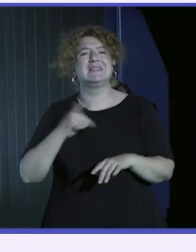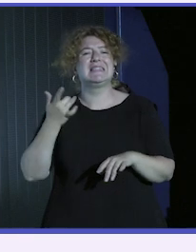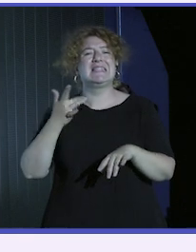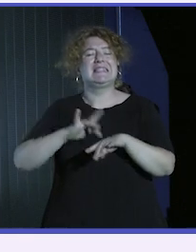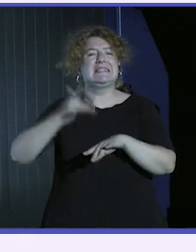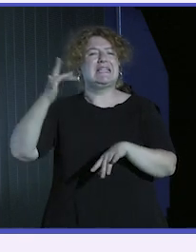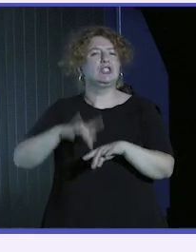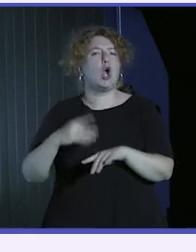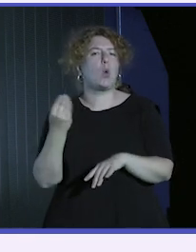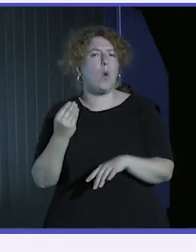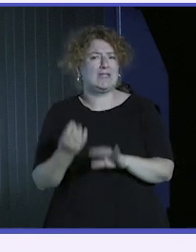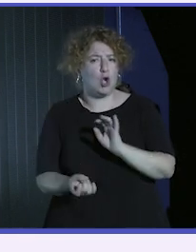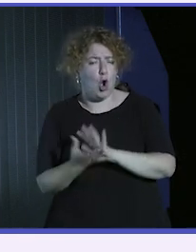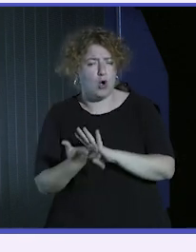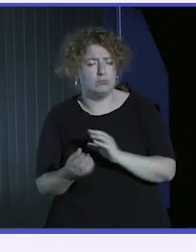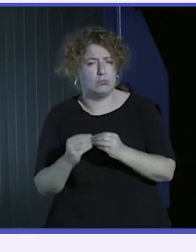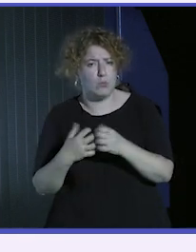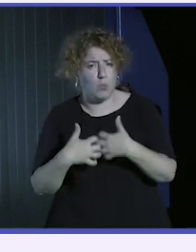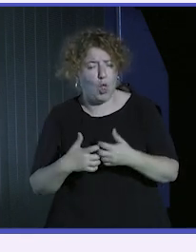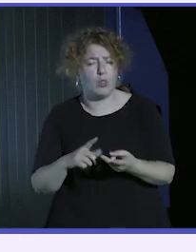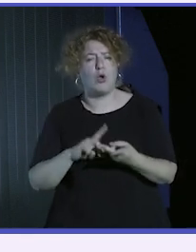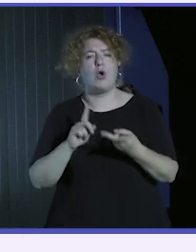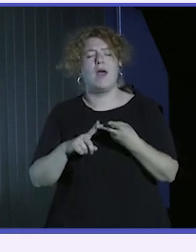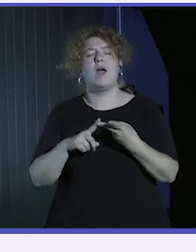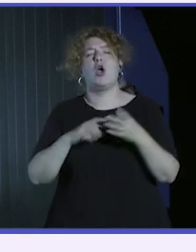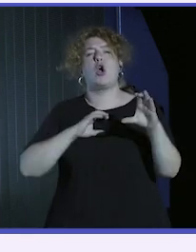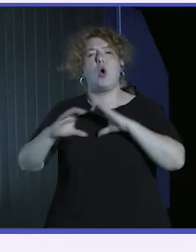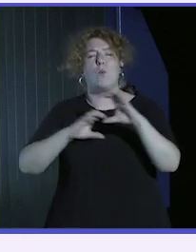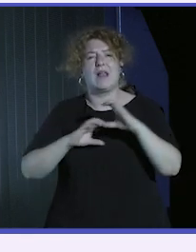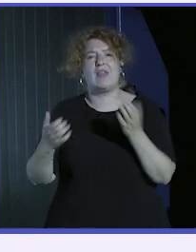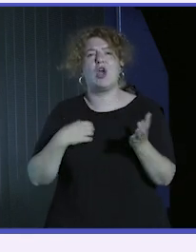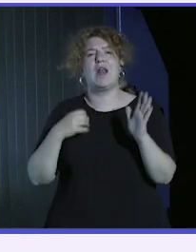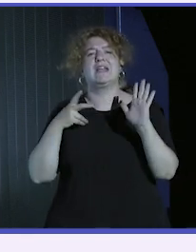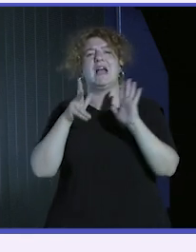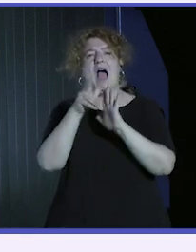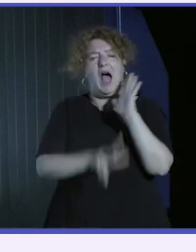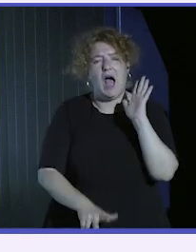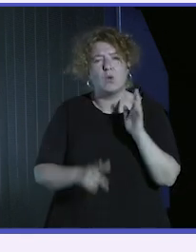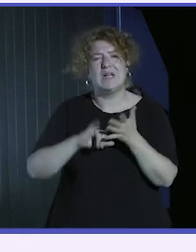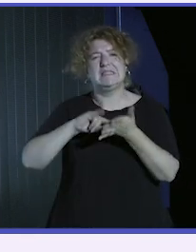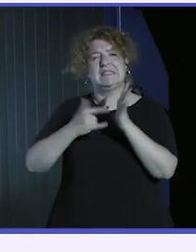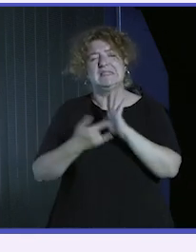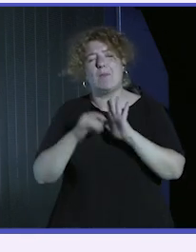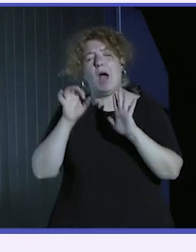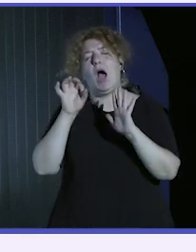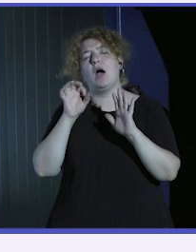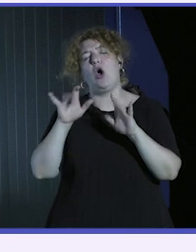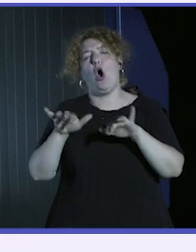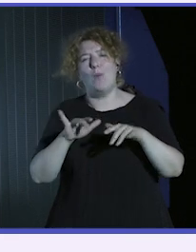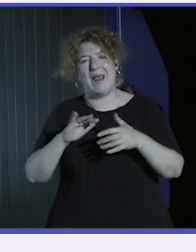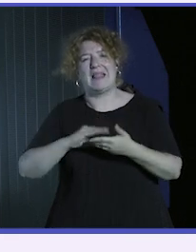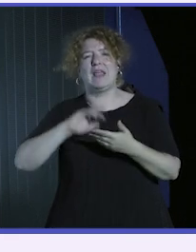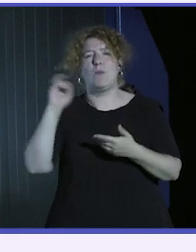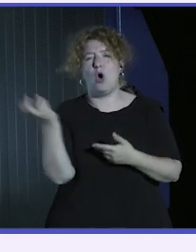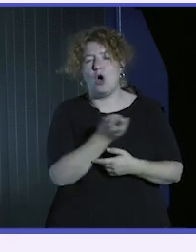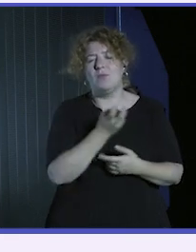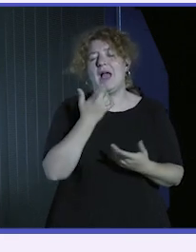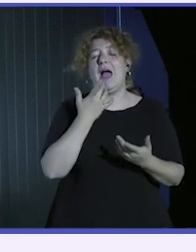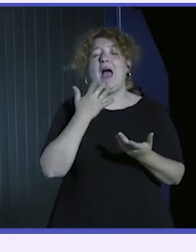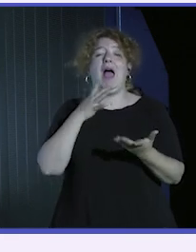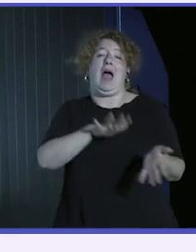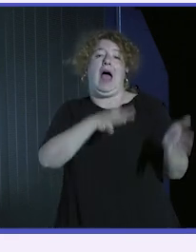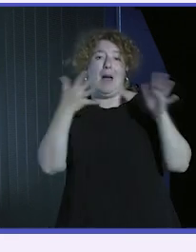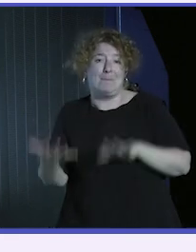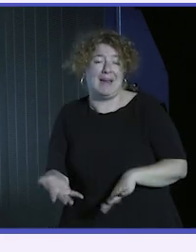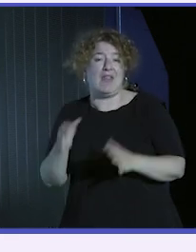sensores cuánticos a comunicaciones, hardware, sistemas, sistemas operativos, aplicaciones, servicios. Las consultoras tienen